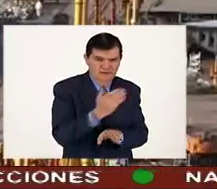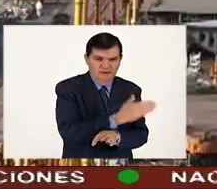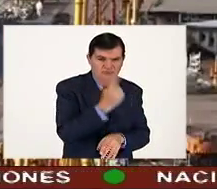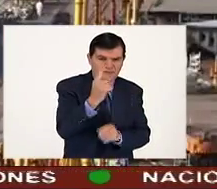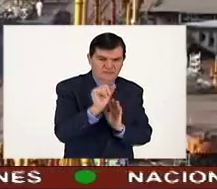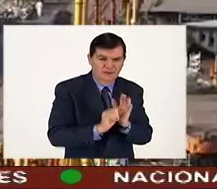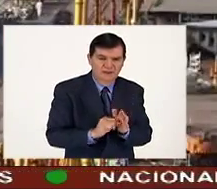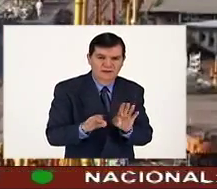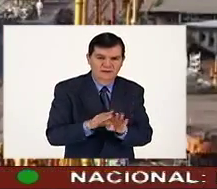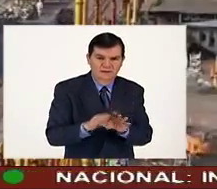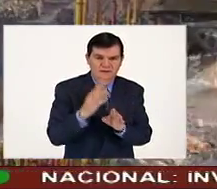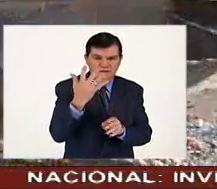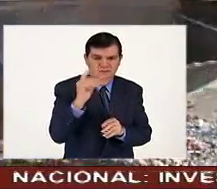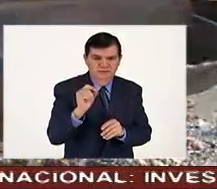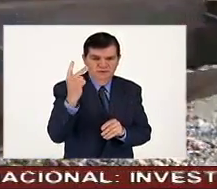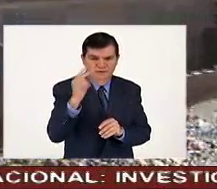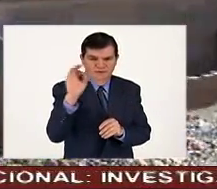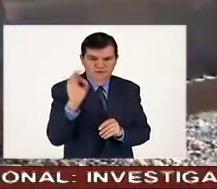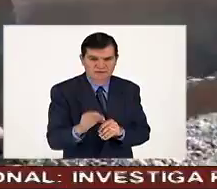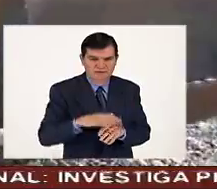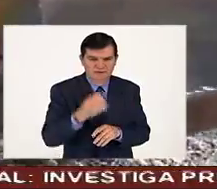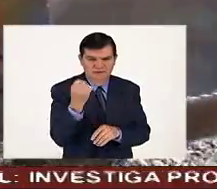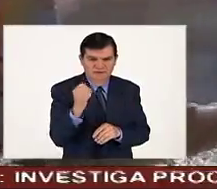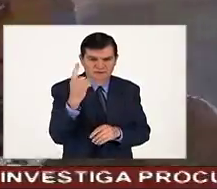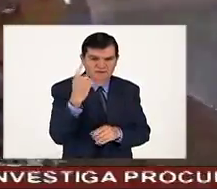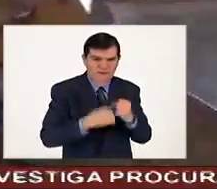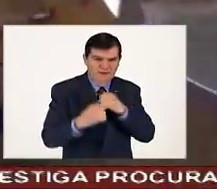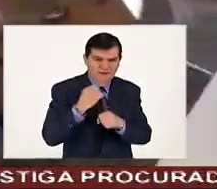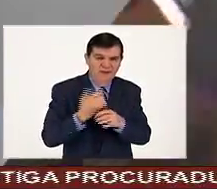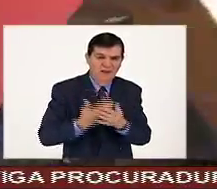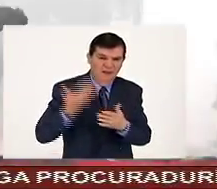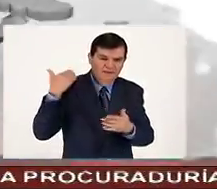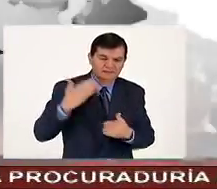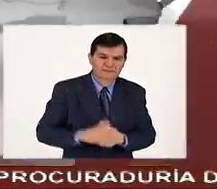y 5.2% en comparación con septiembre del año pasado.